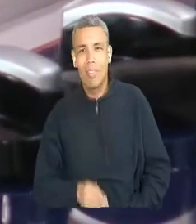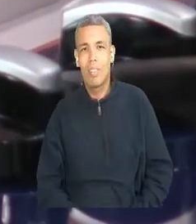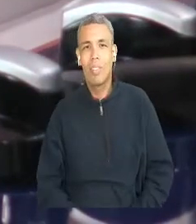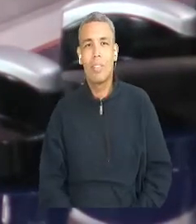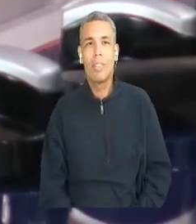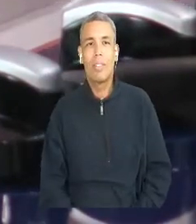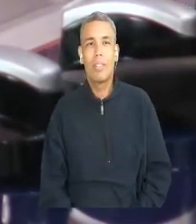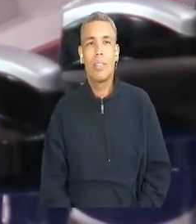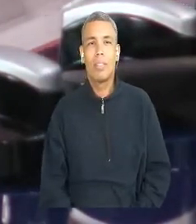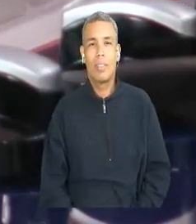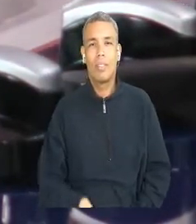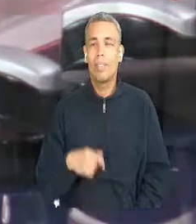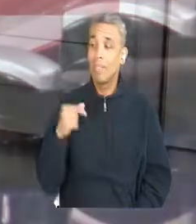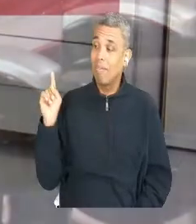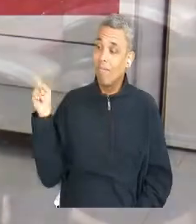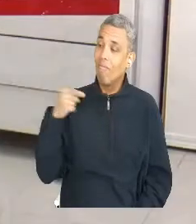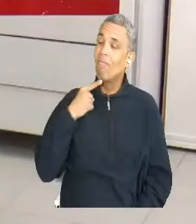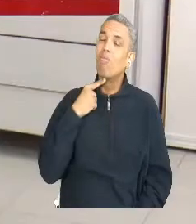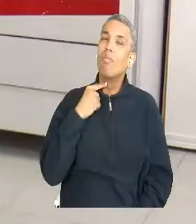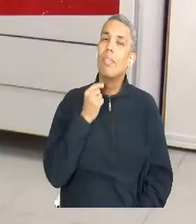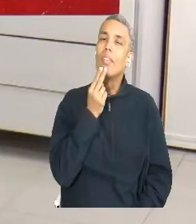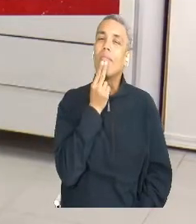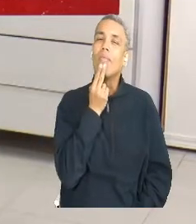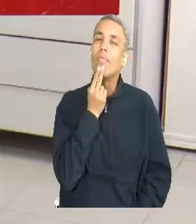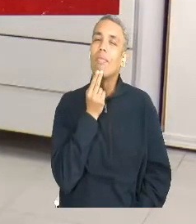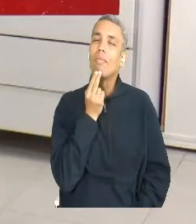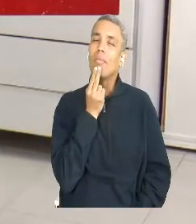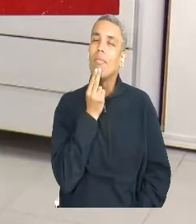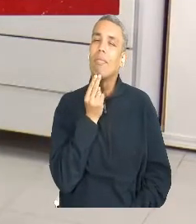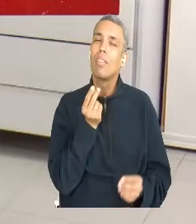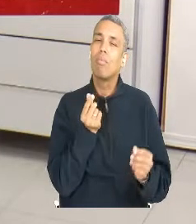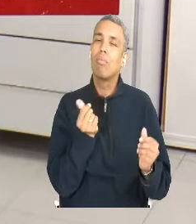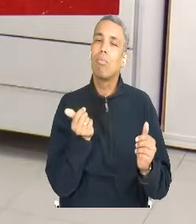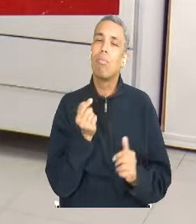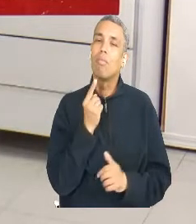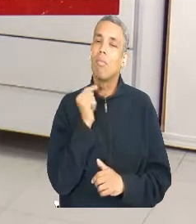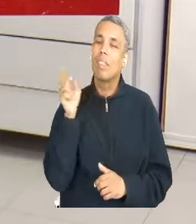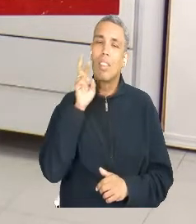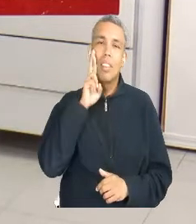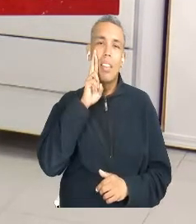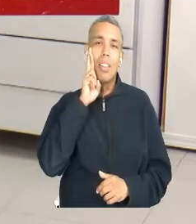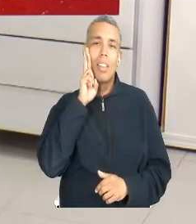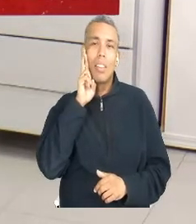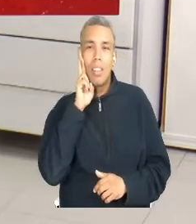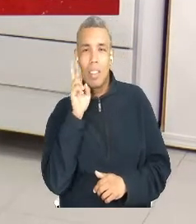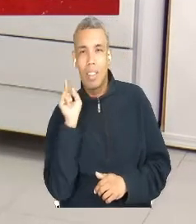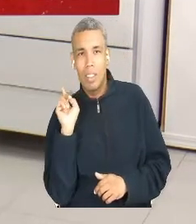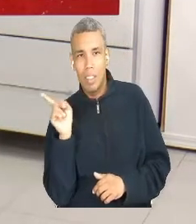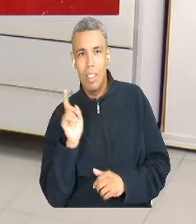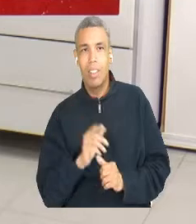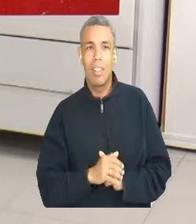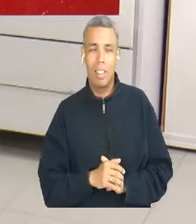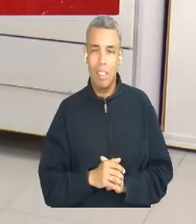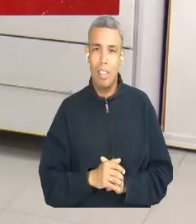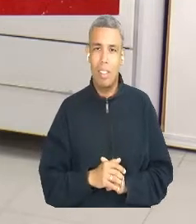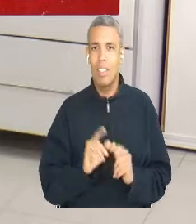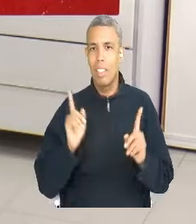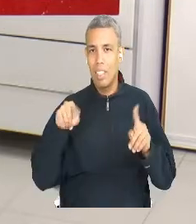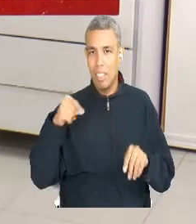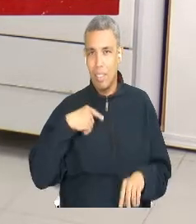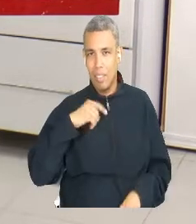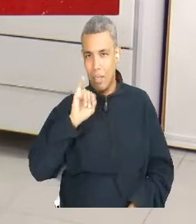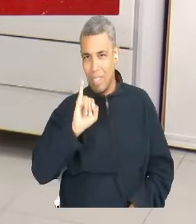gusta mucho el dulce. Estas recetas son especialmente hechas para Rochi, nuestra querida productora. Isabel, sí